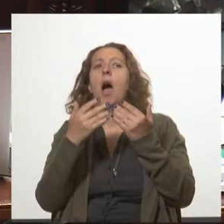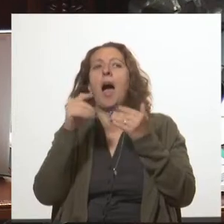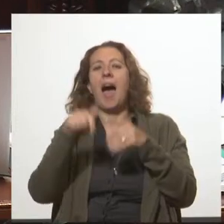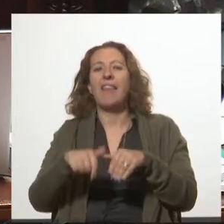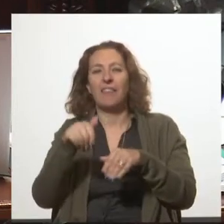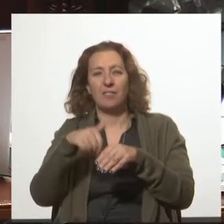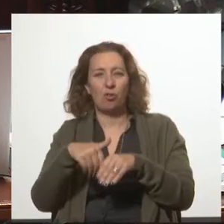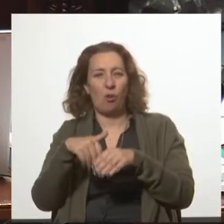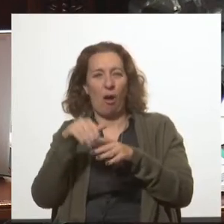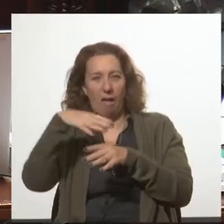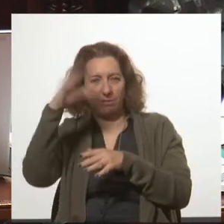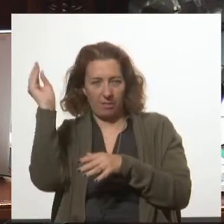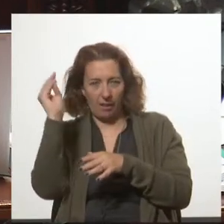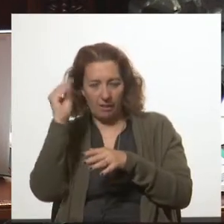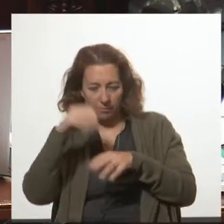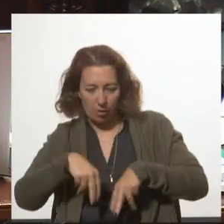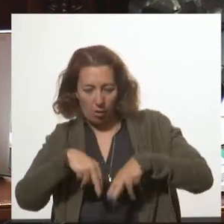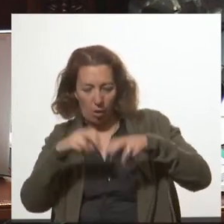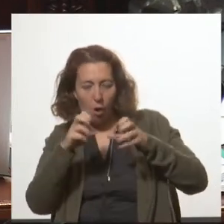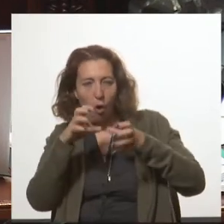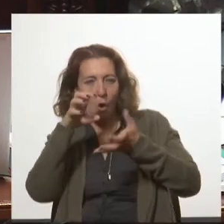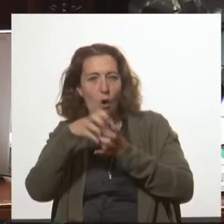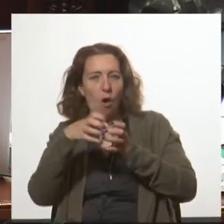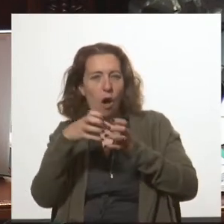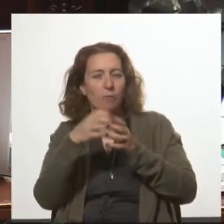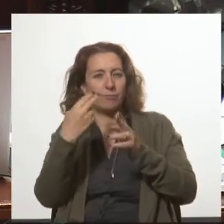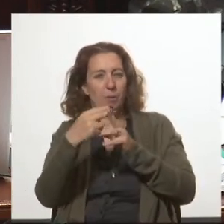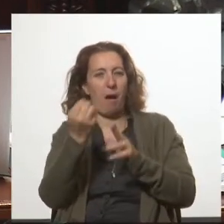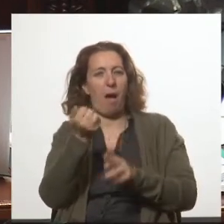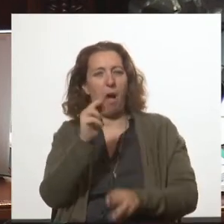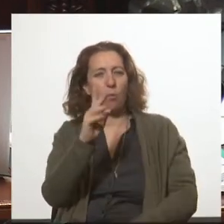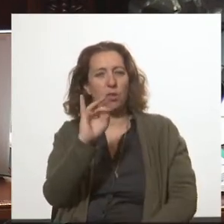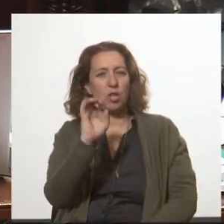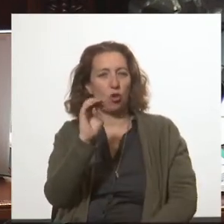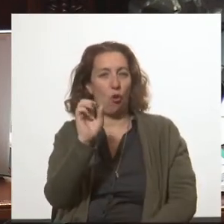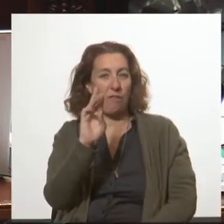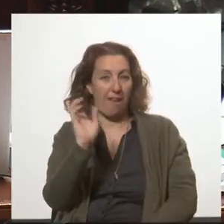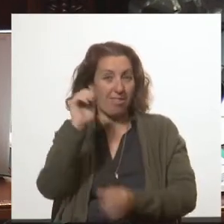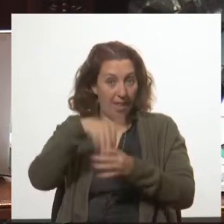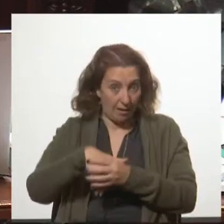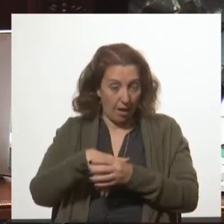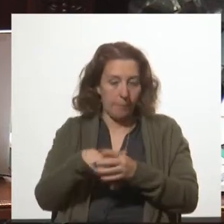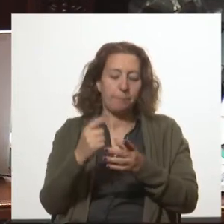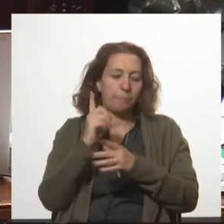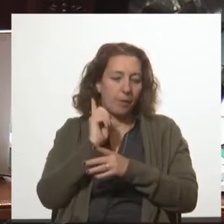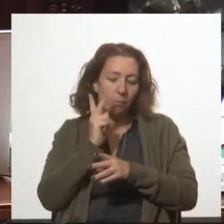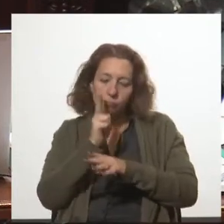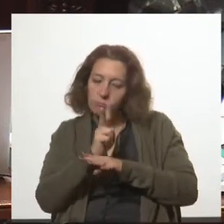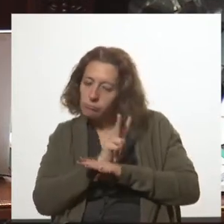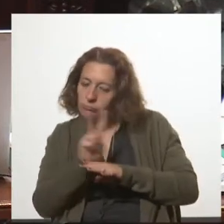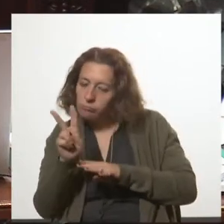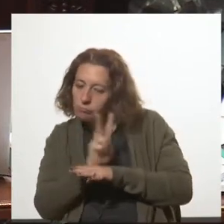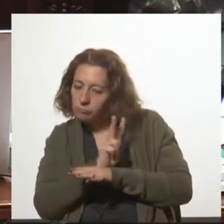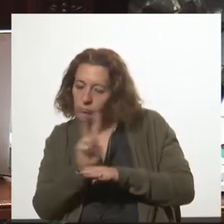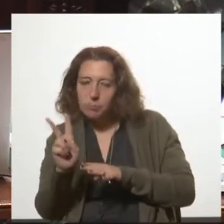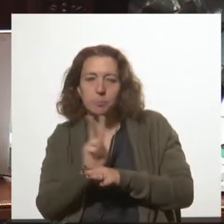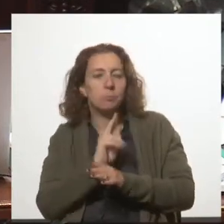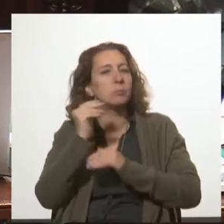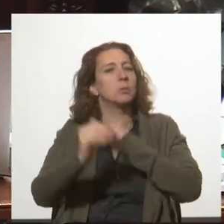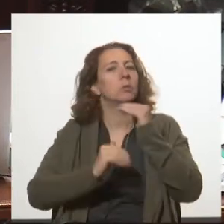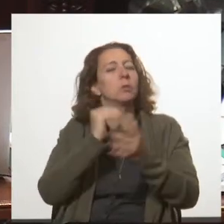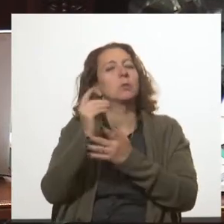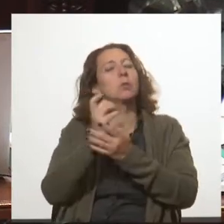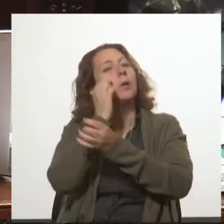órgano interno que debe velar por el cumplimiento de los procesos los procedimientos y la